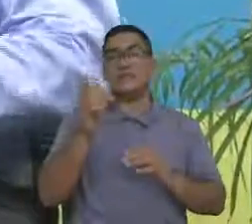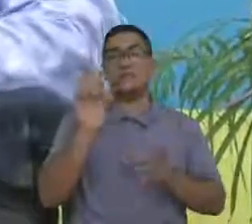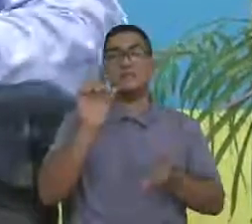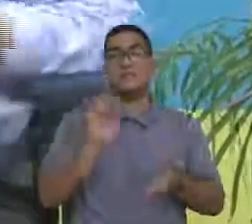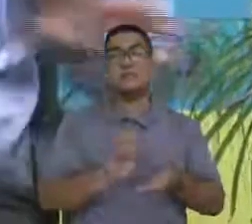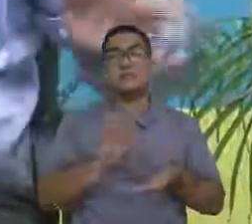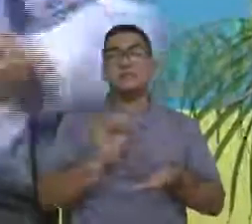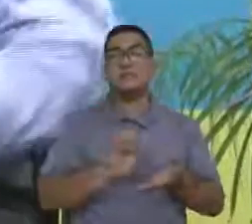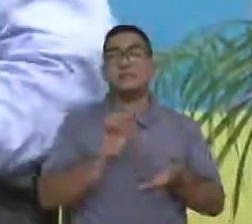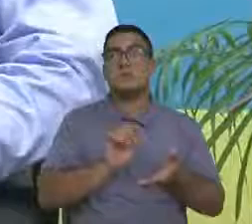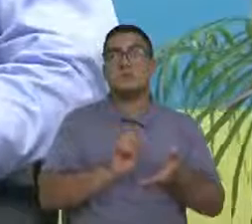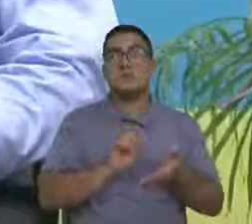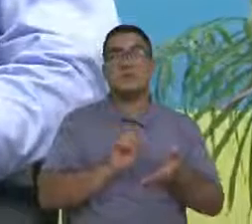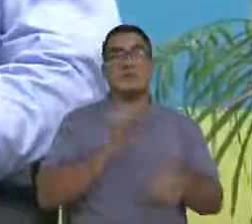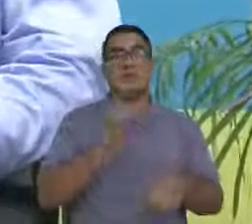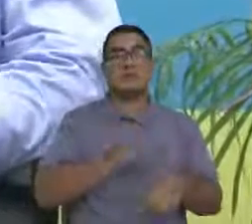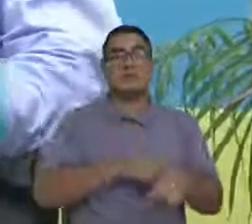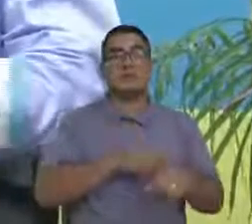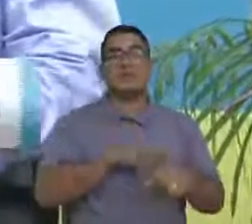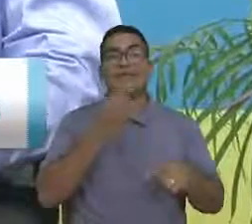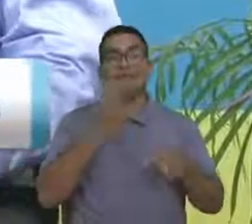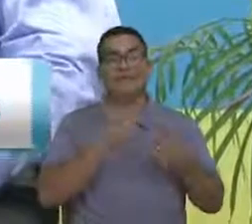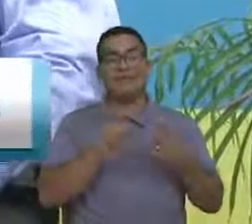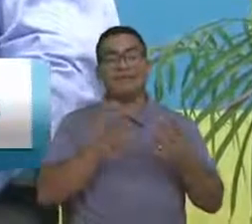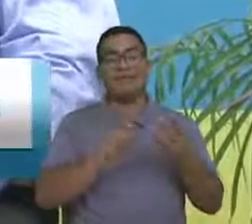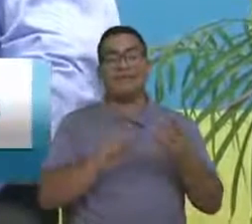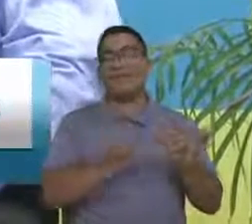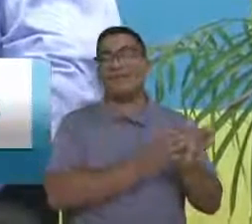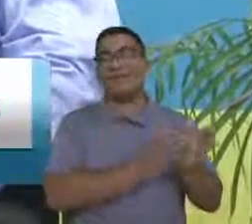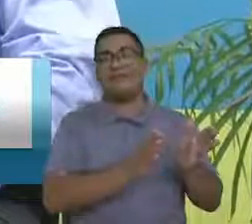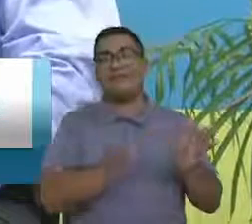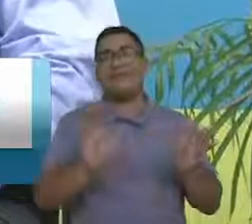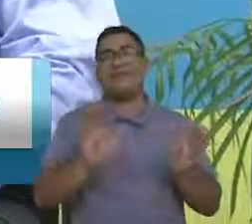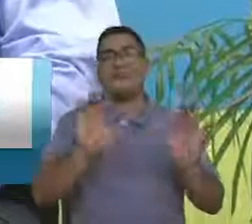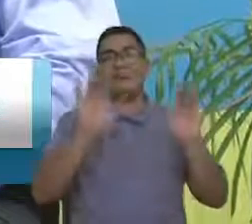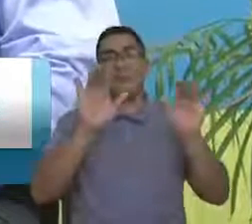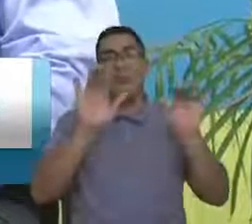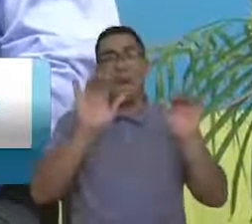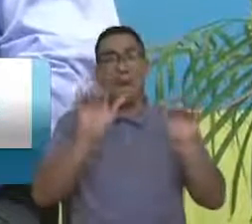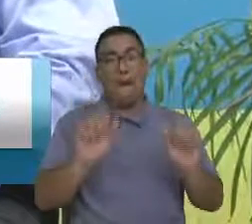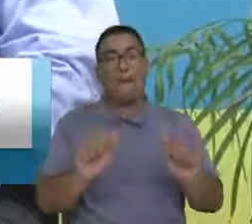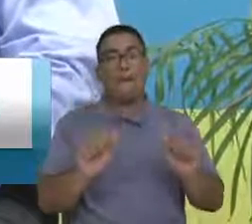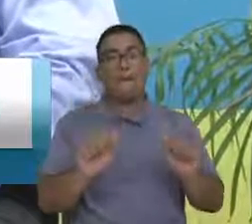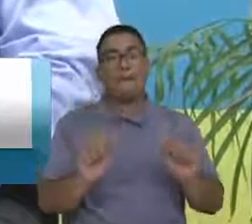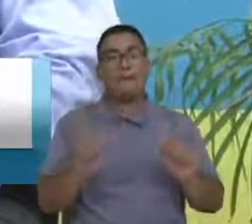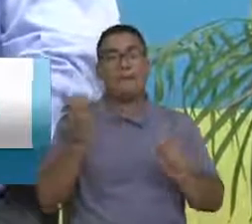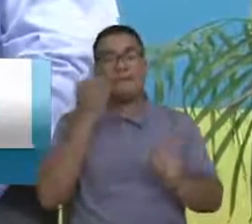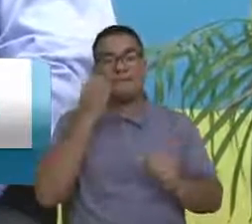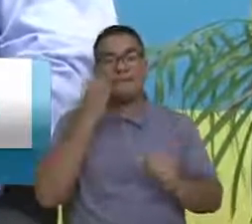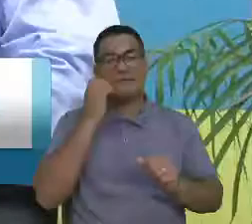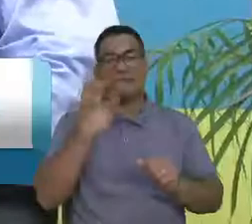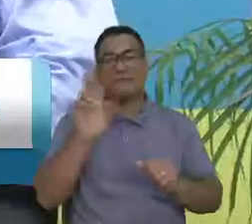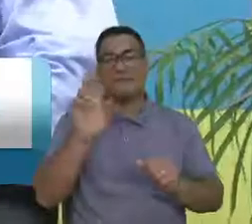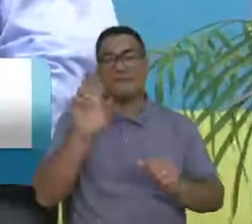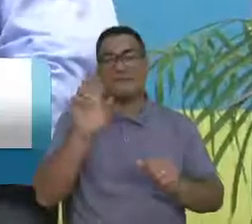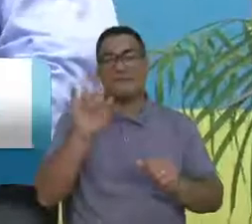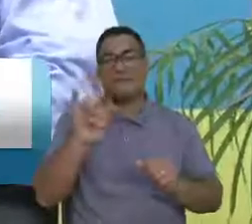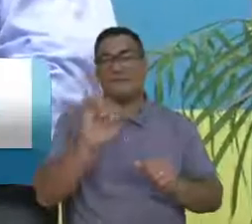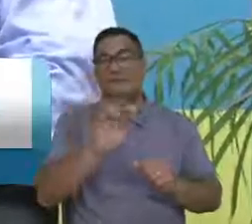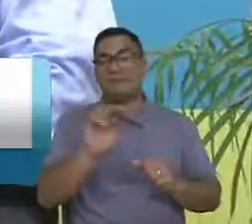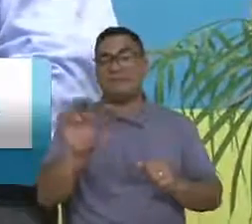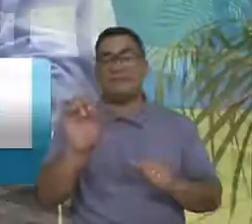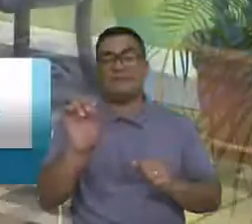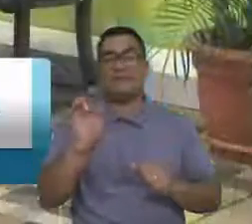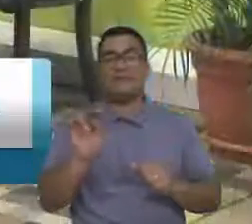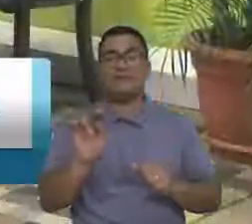ml, por un lapso de 3 meses por lo menos, ya nosotros consideramos una enfermedad renal crónica.